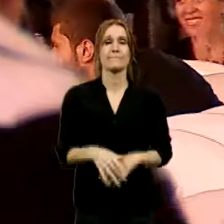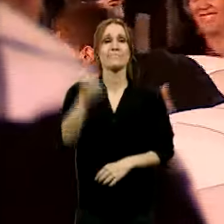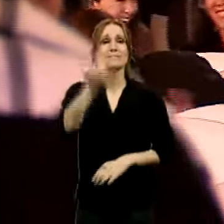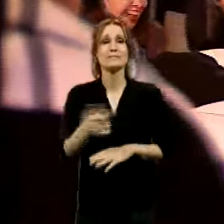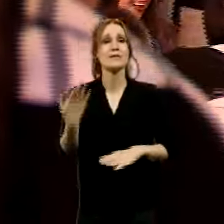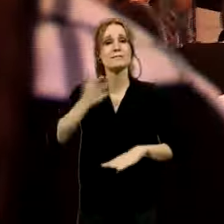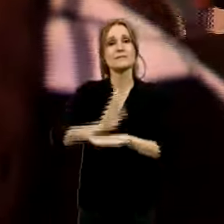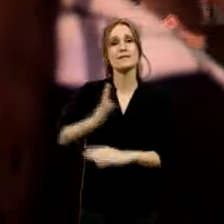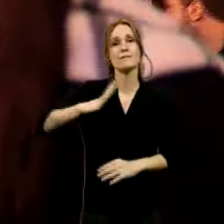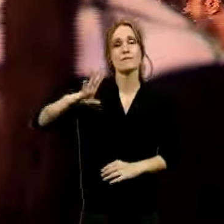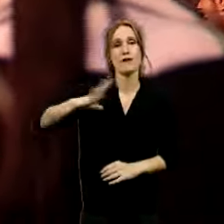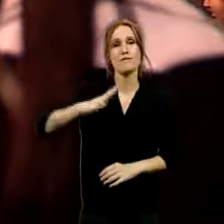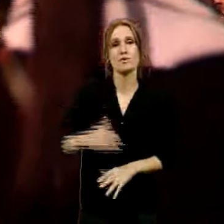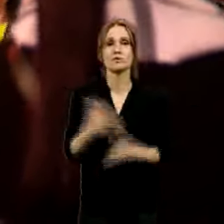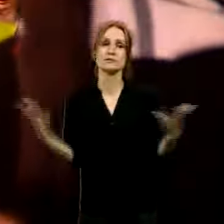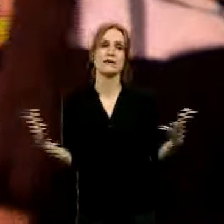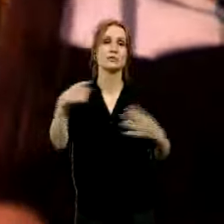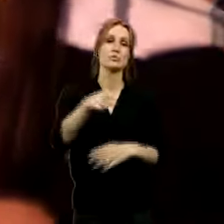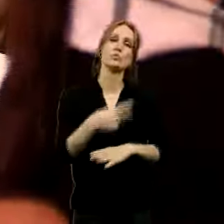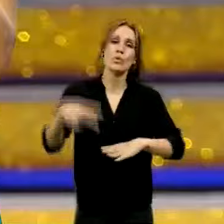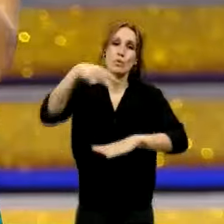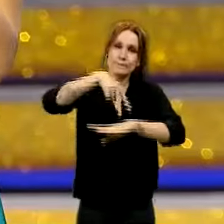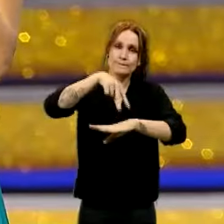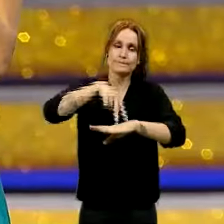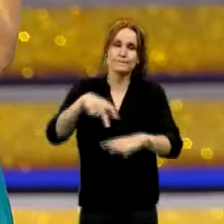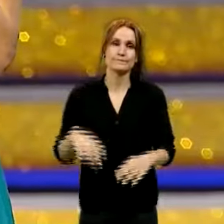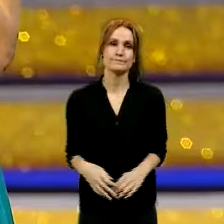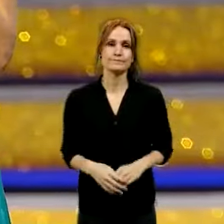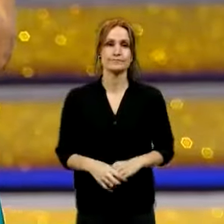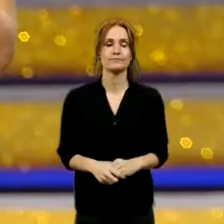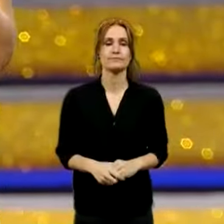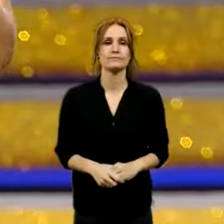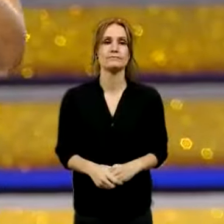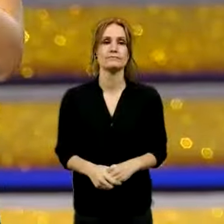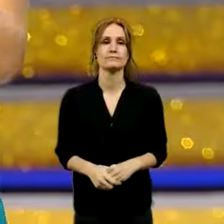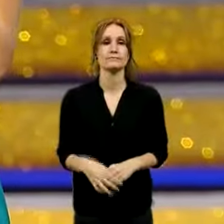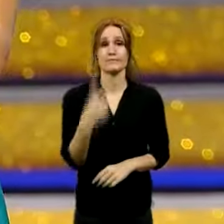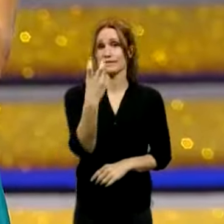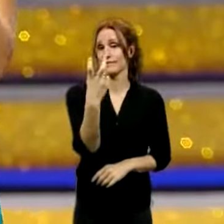Representante, por favor, de los Chacho, tú, que suba al escenario. Quedan dos